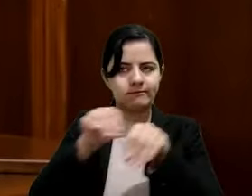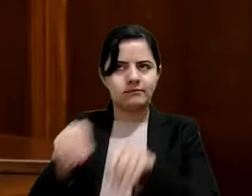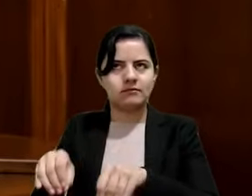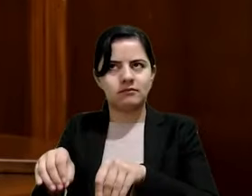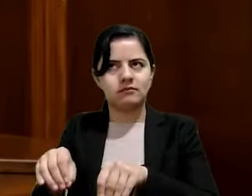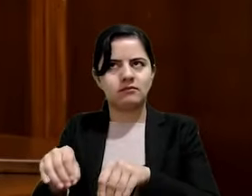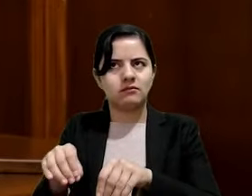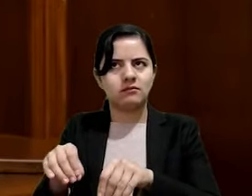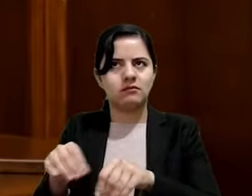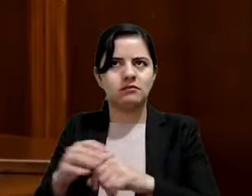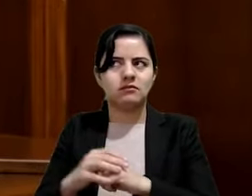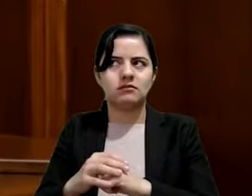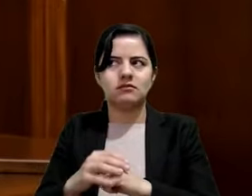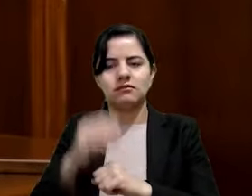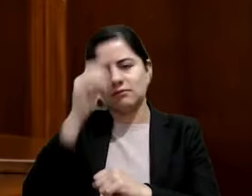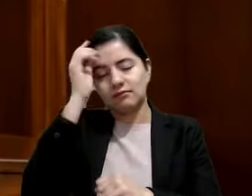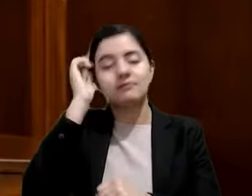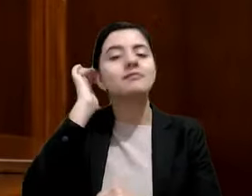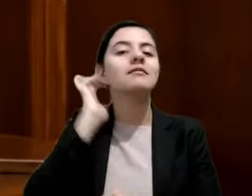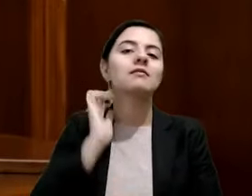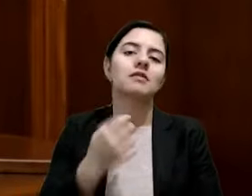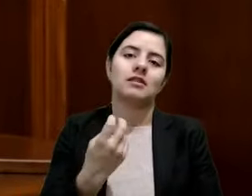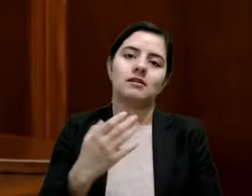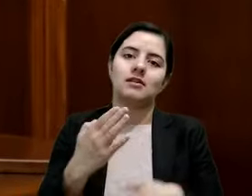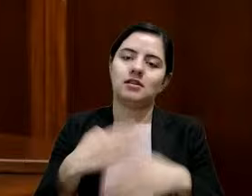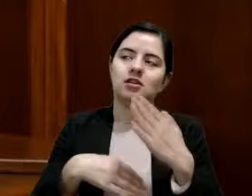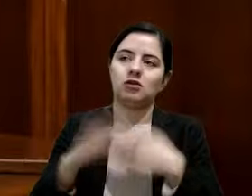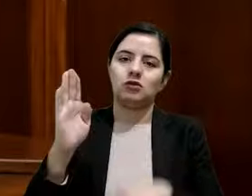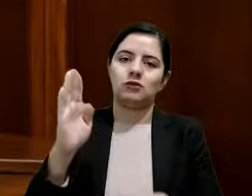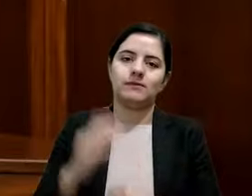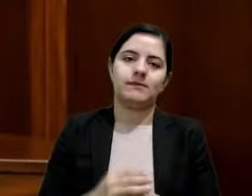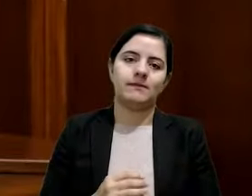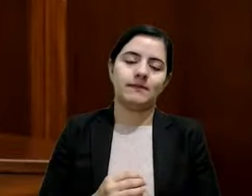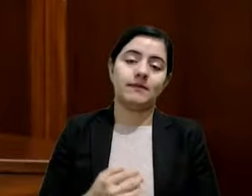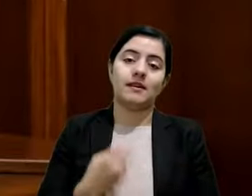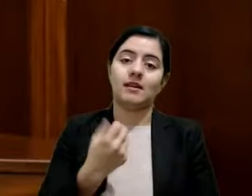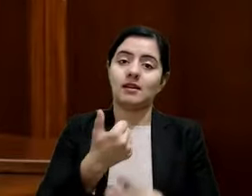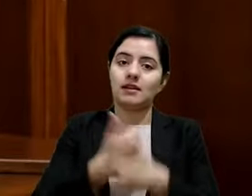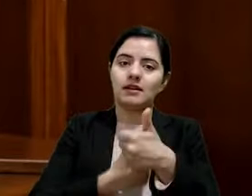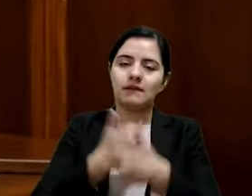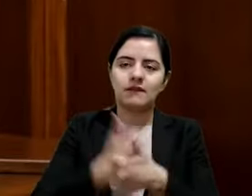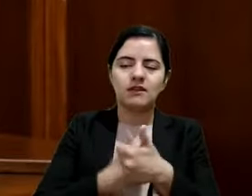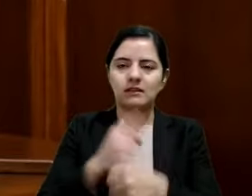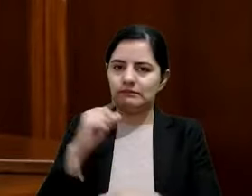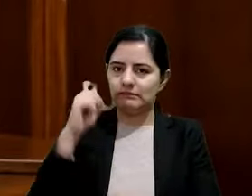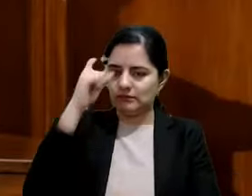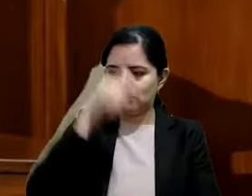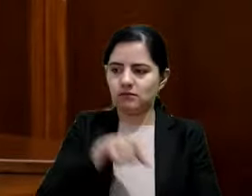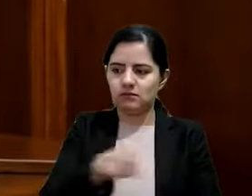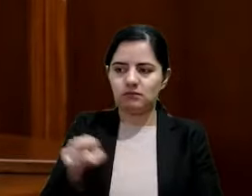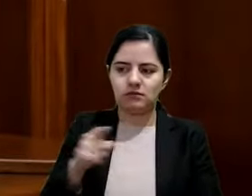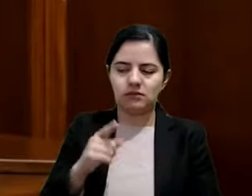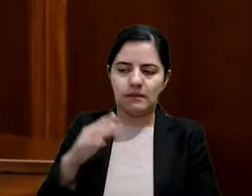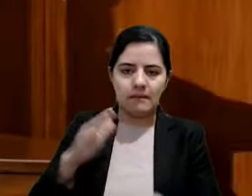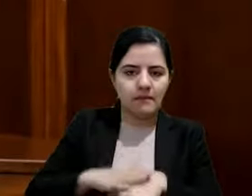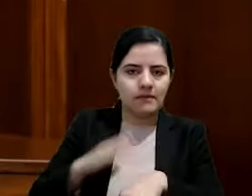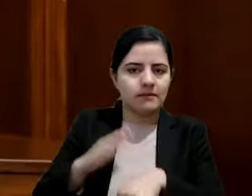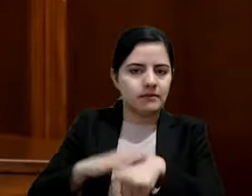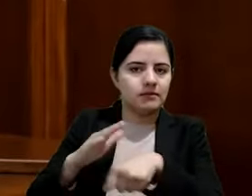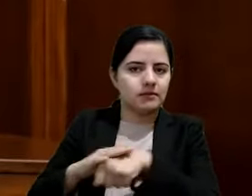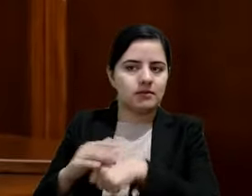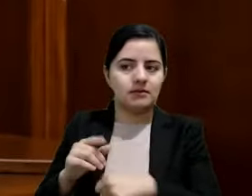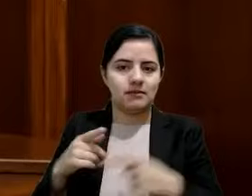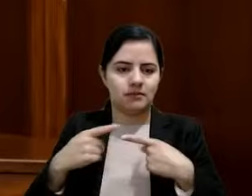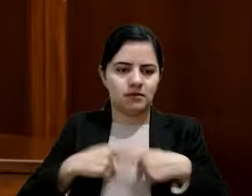muchísimo más donados exitosamente y eh es un desafío incrementar las donaciones de órganos y la participación de las